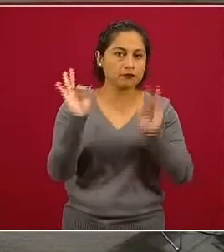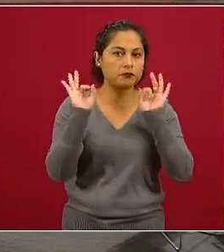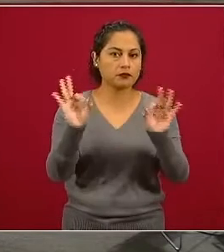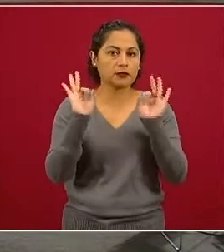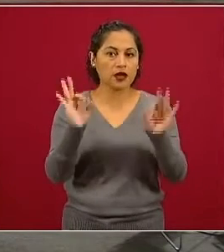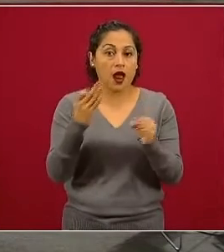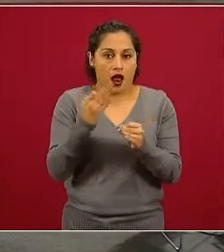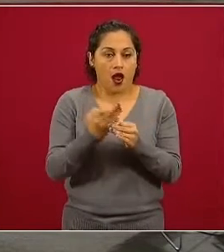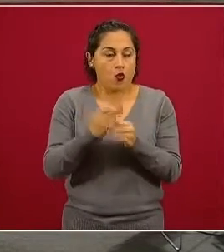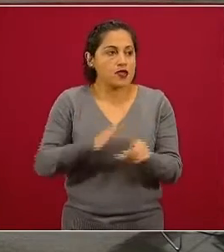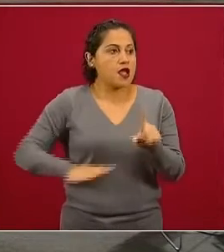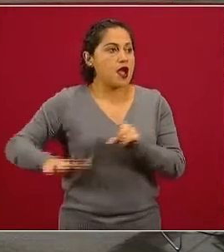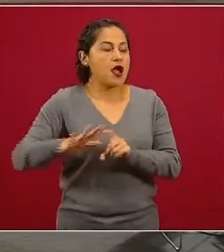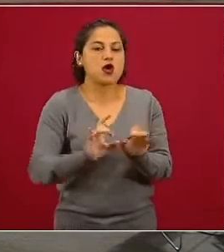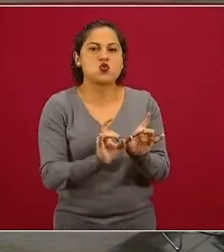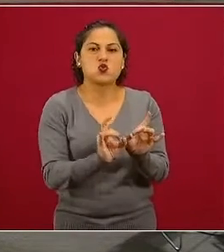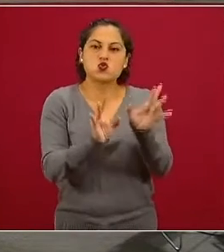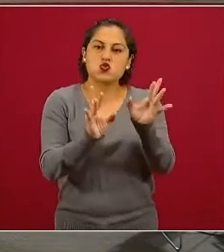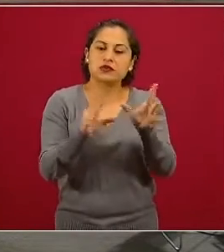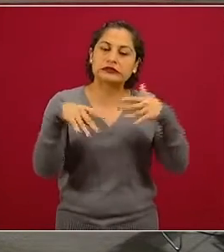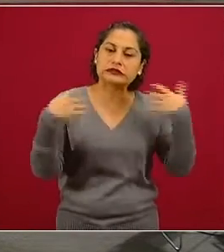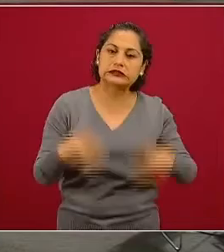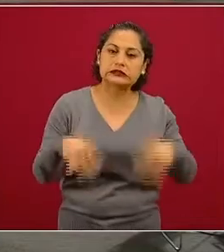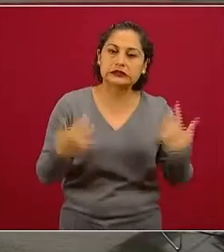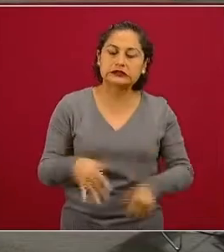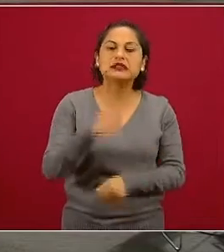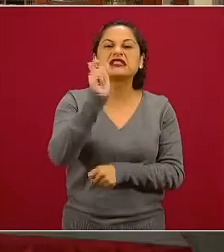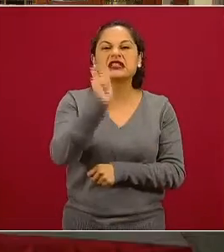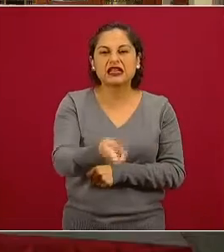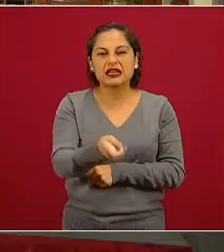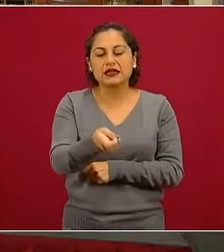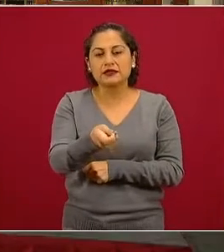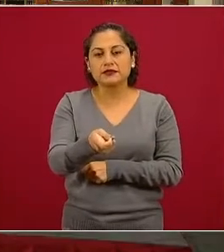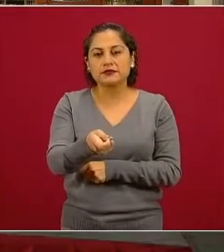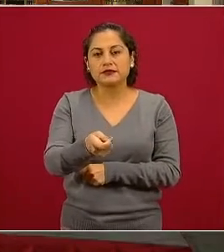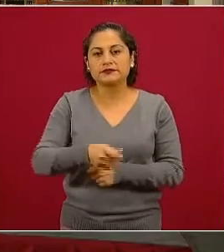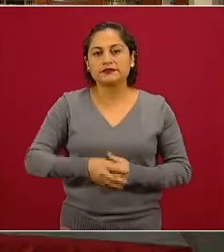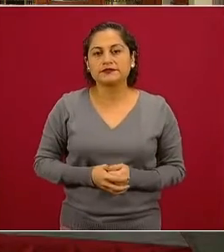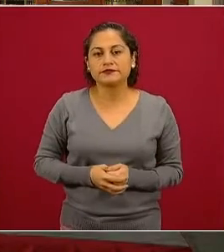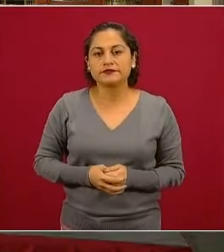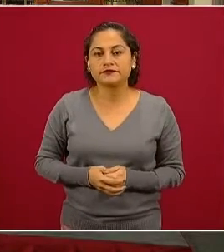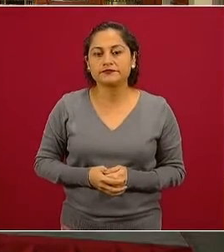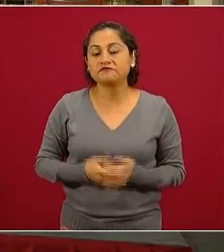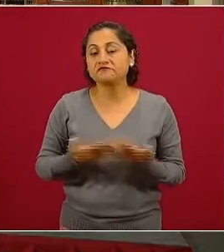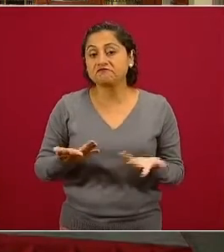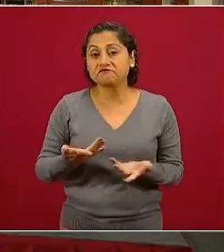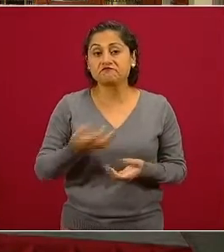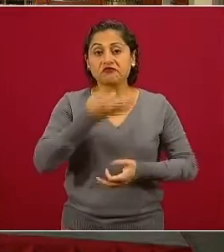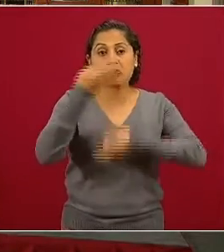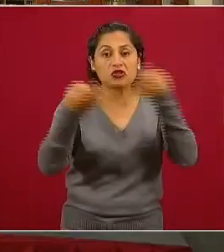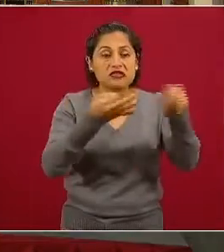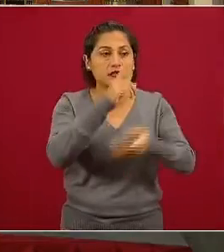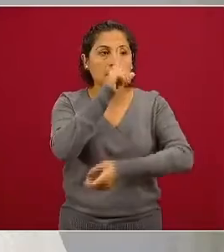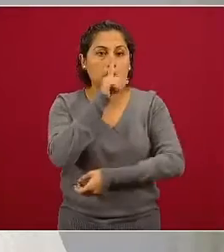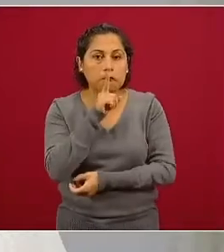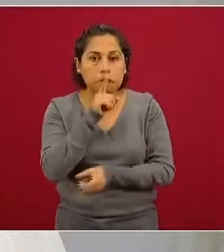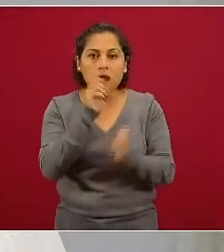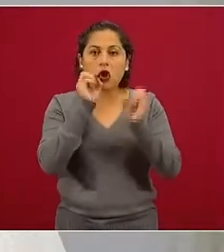de Radiodifusión y a continuar con el proyecto de Infodemia MX, que justamente